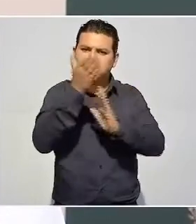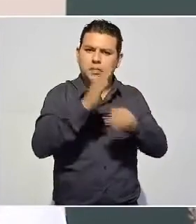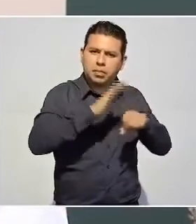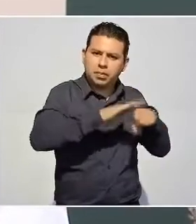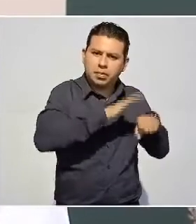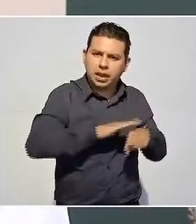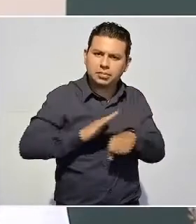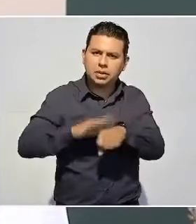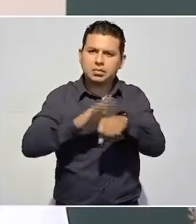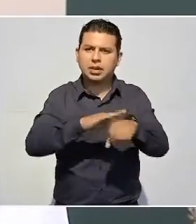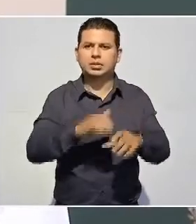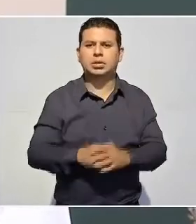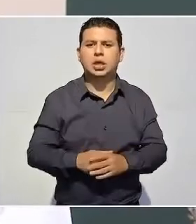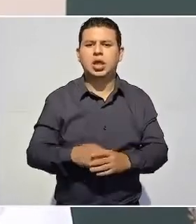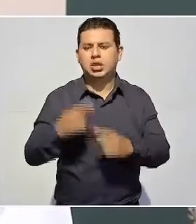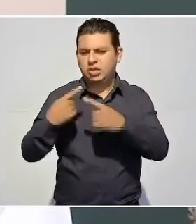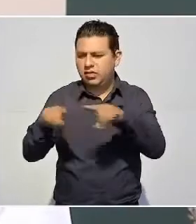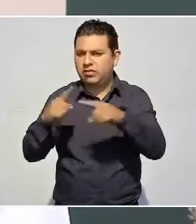construyó caminos,